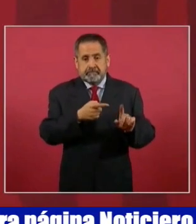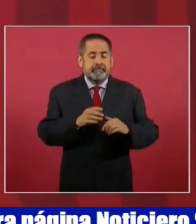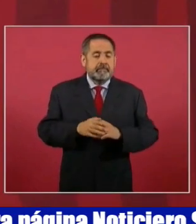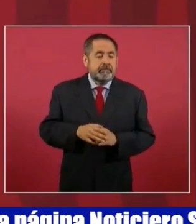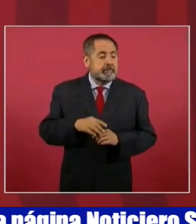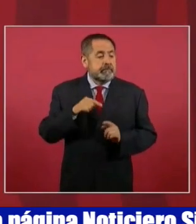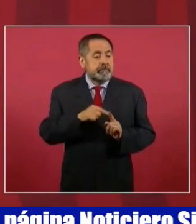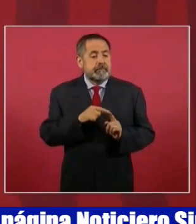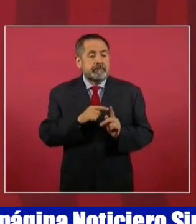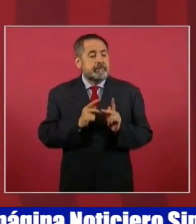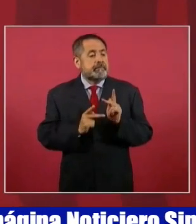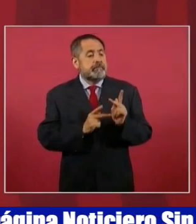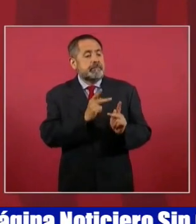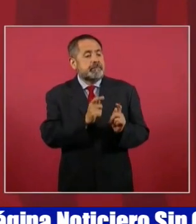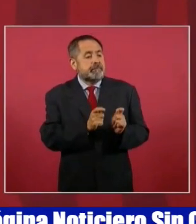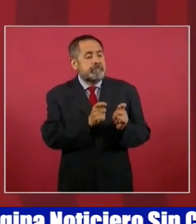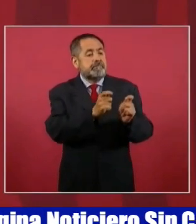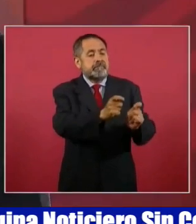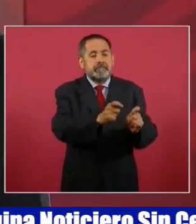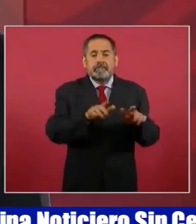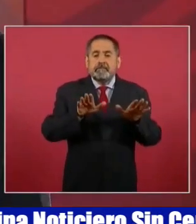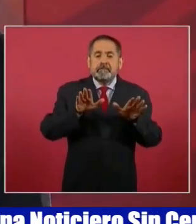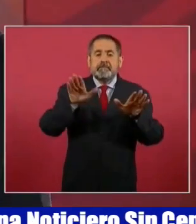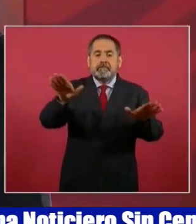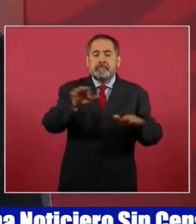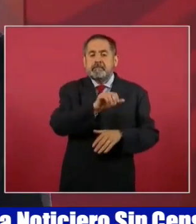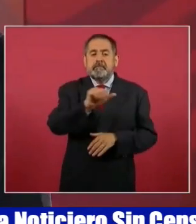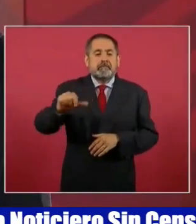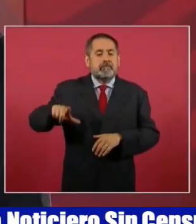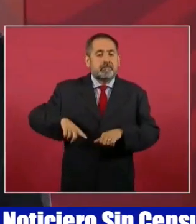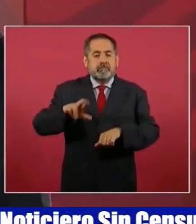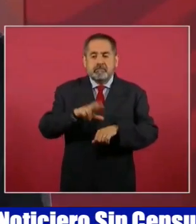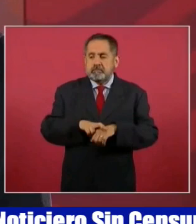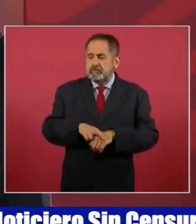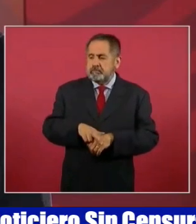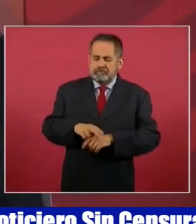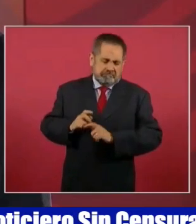prestaba el avión a un gobernador.